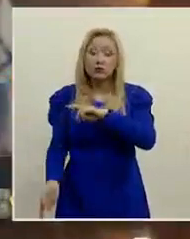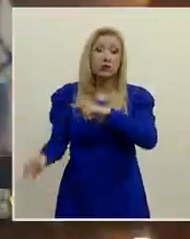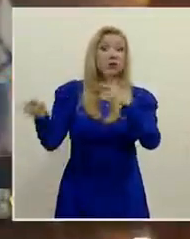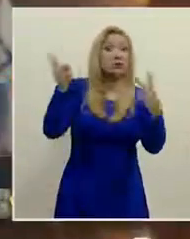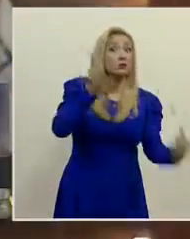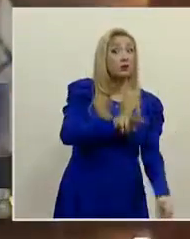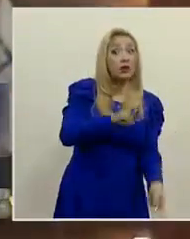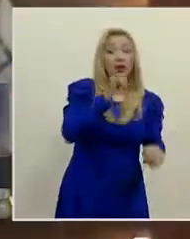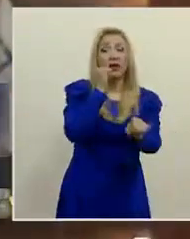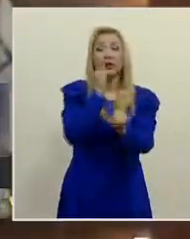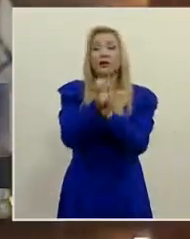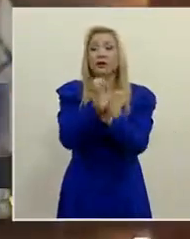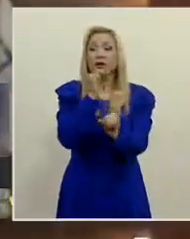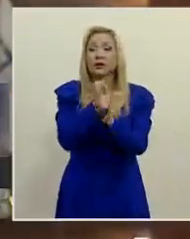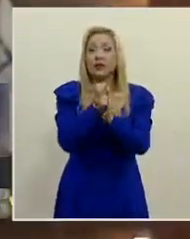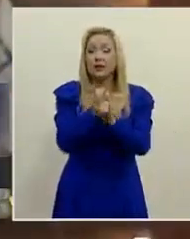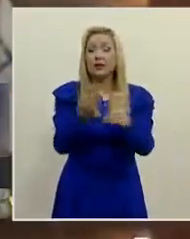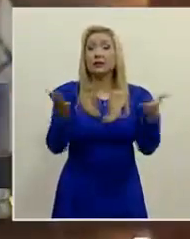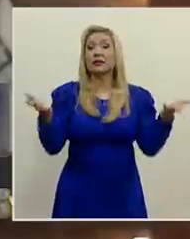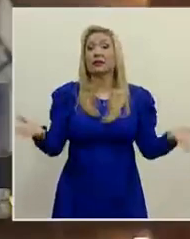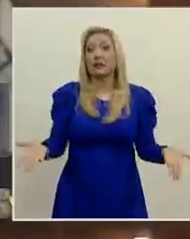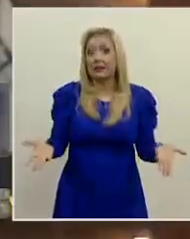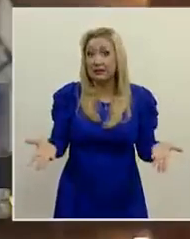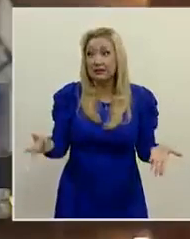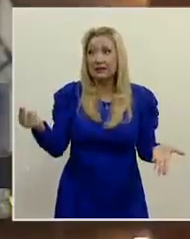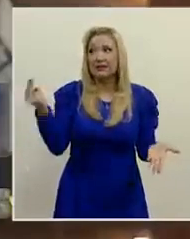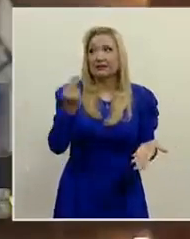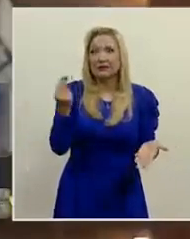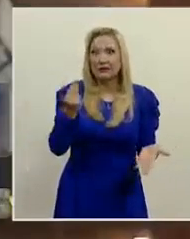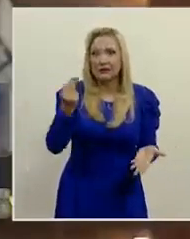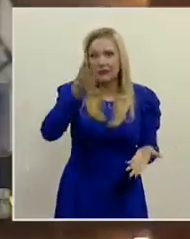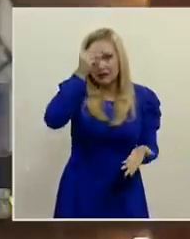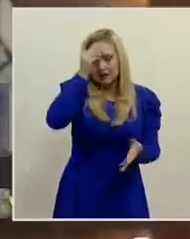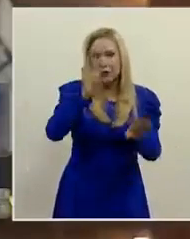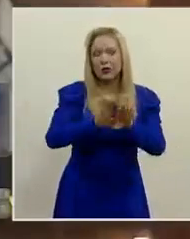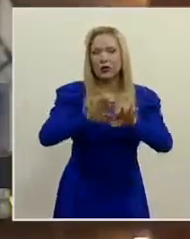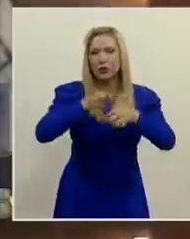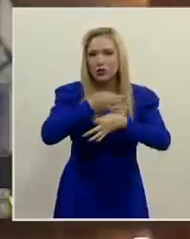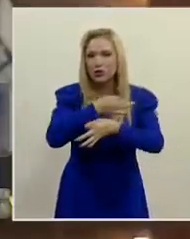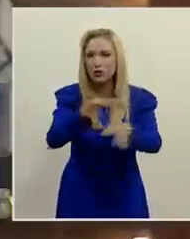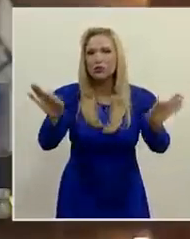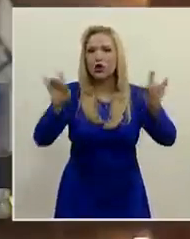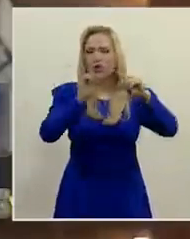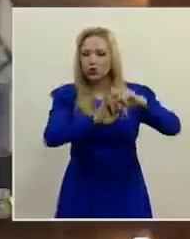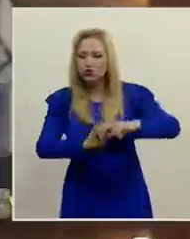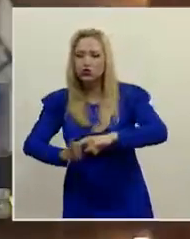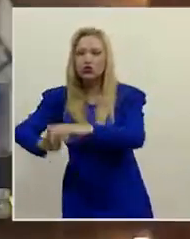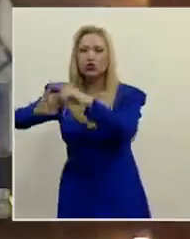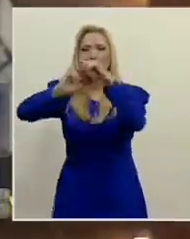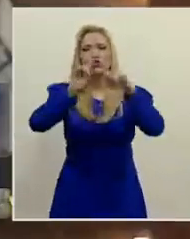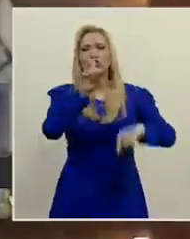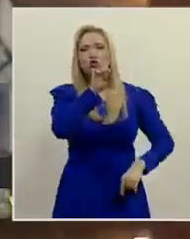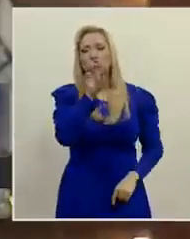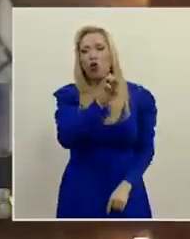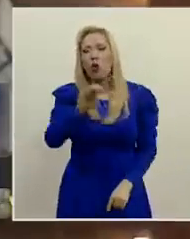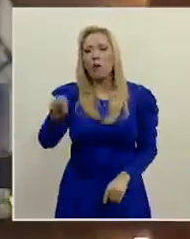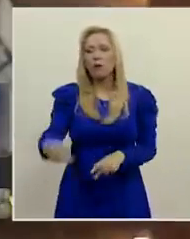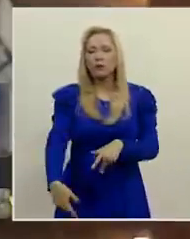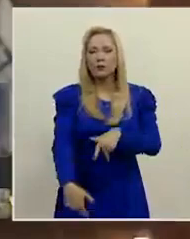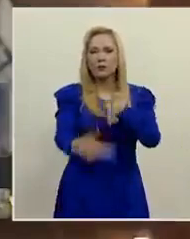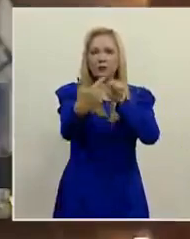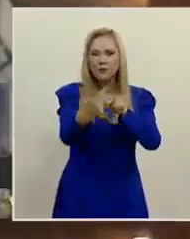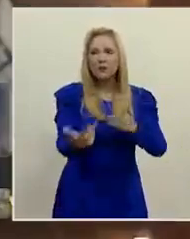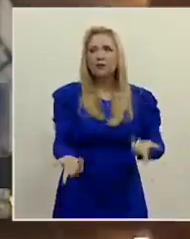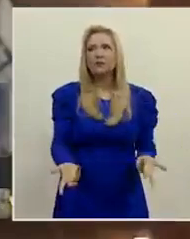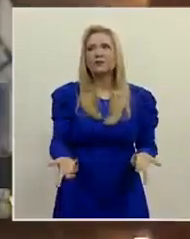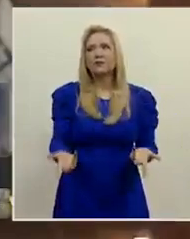llevan necesariamente a fortalecer esas plataformas, a darle no solamente salida a estas